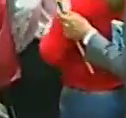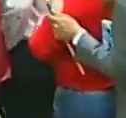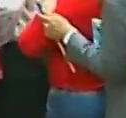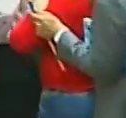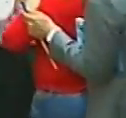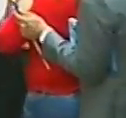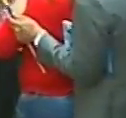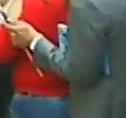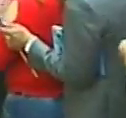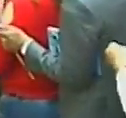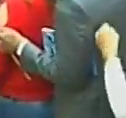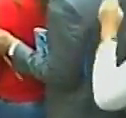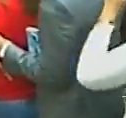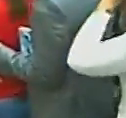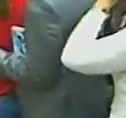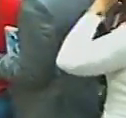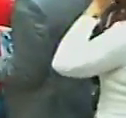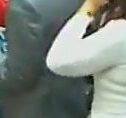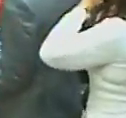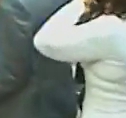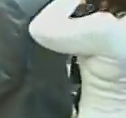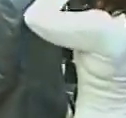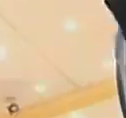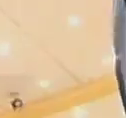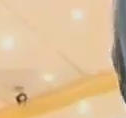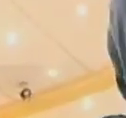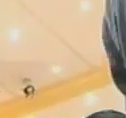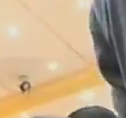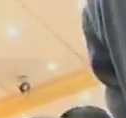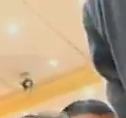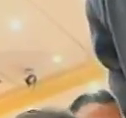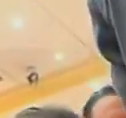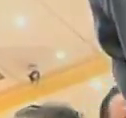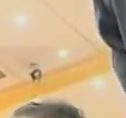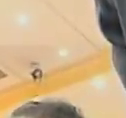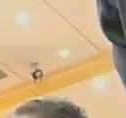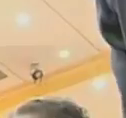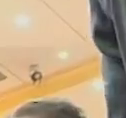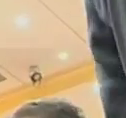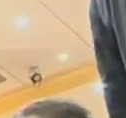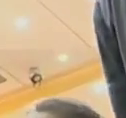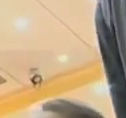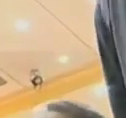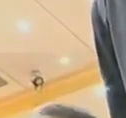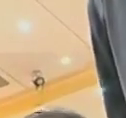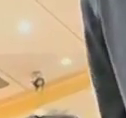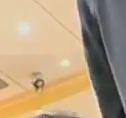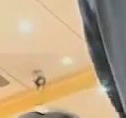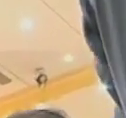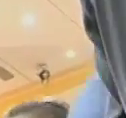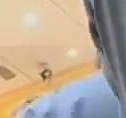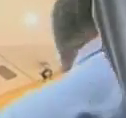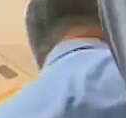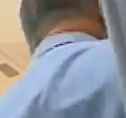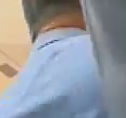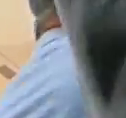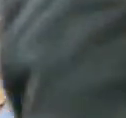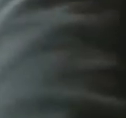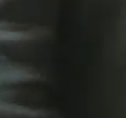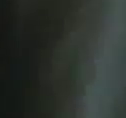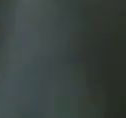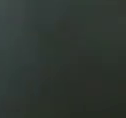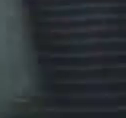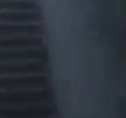y acompañamiento que se le debe hacer al proceso de refinanciamiento, así como la restitución de la paz en nuestro país, el